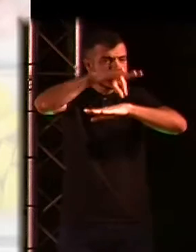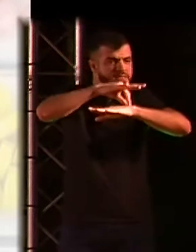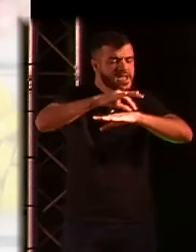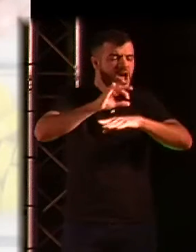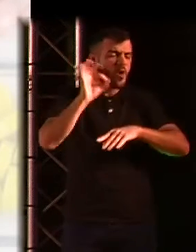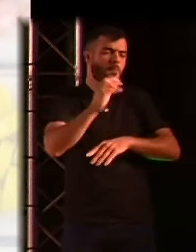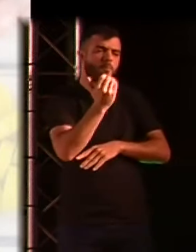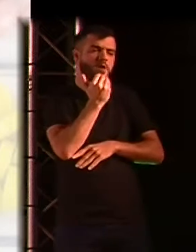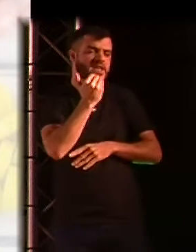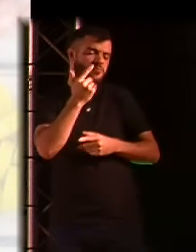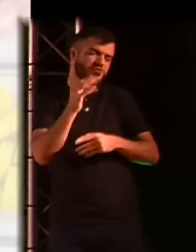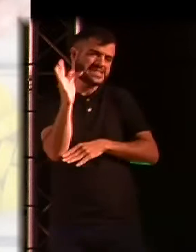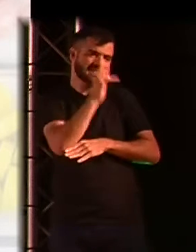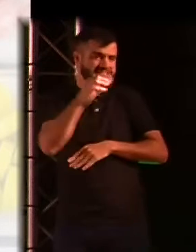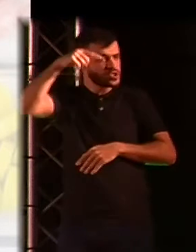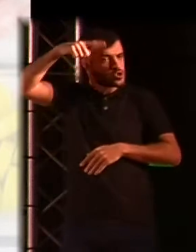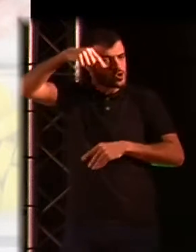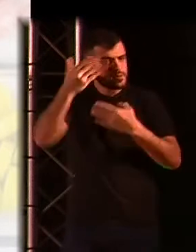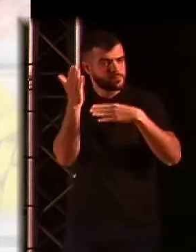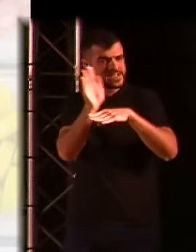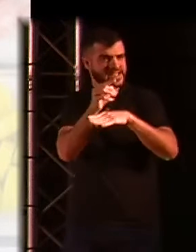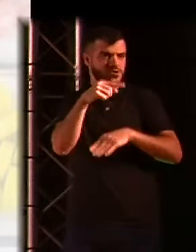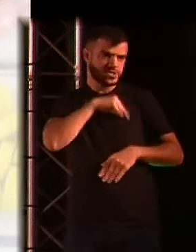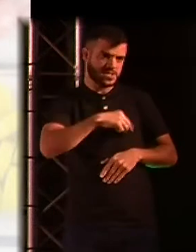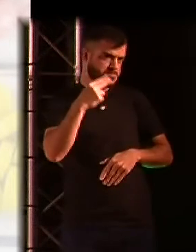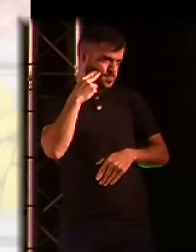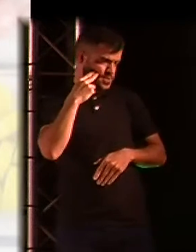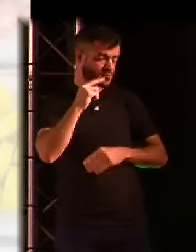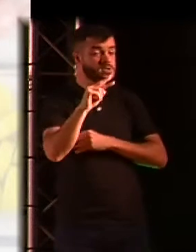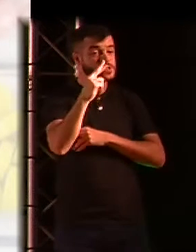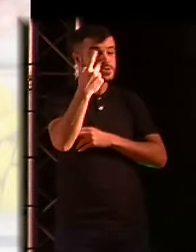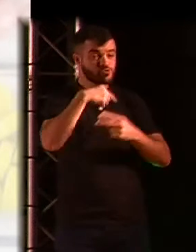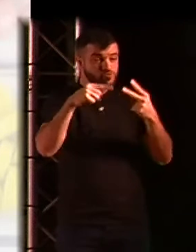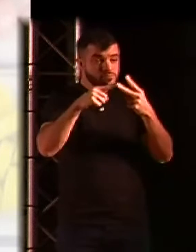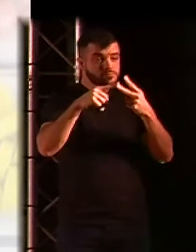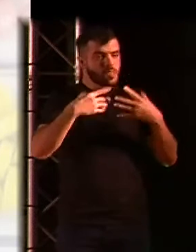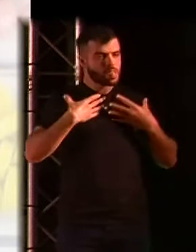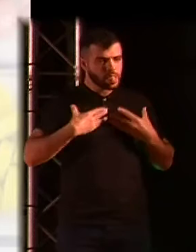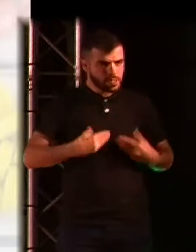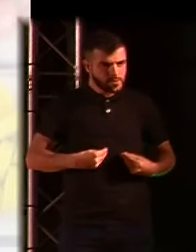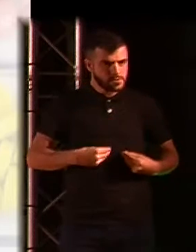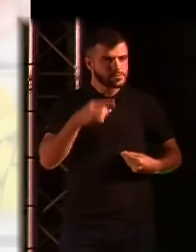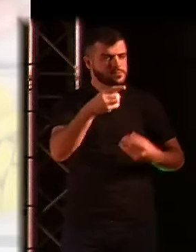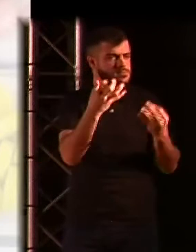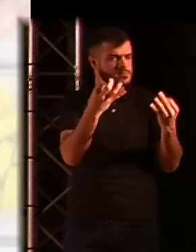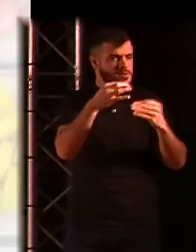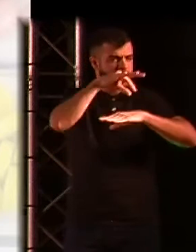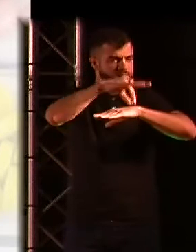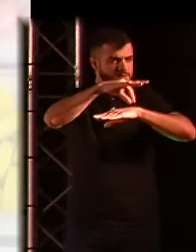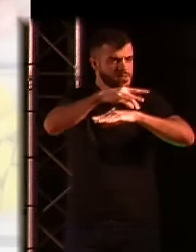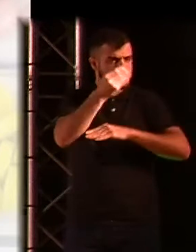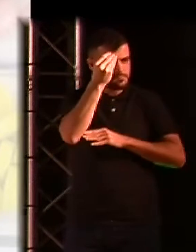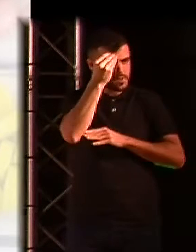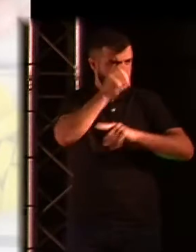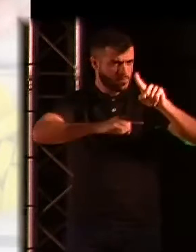doctoral. También voy a hablar de la depresión. La depresión es un trastorno mental